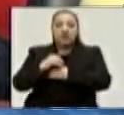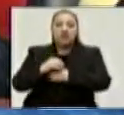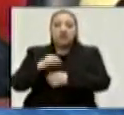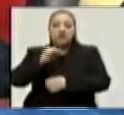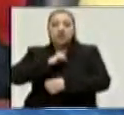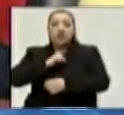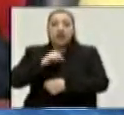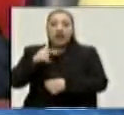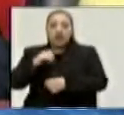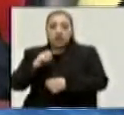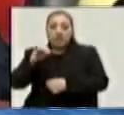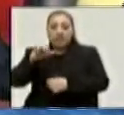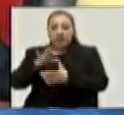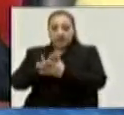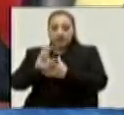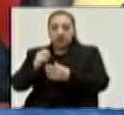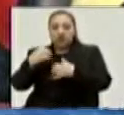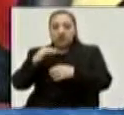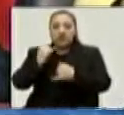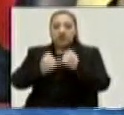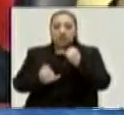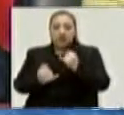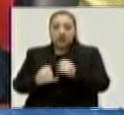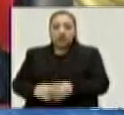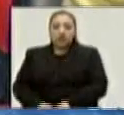y quien ha terminado